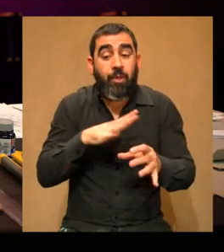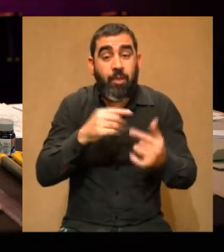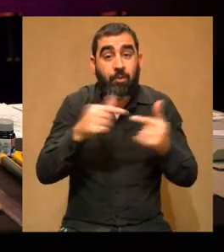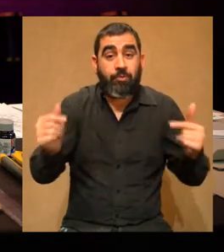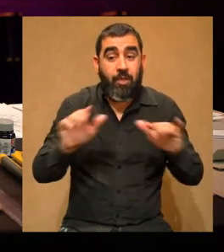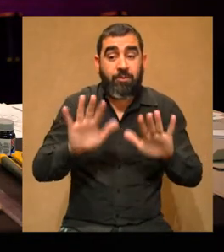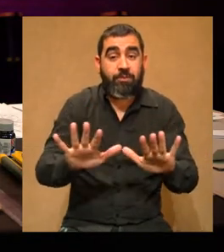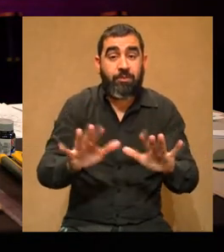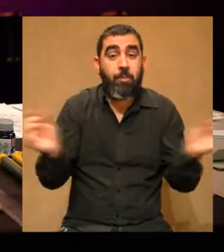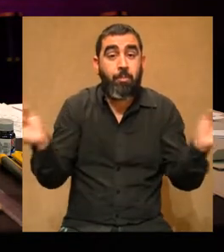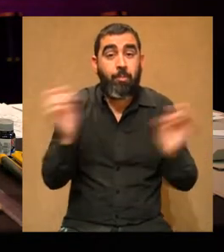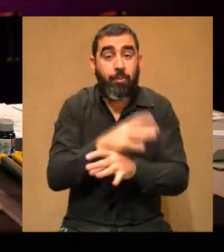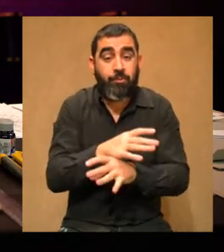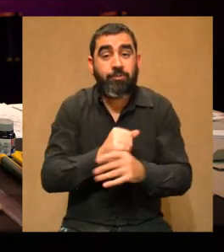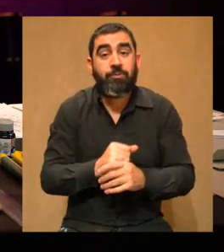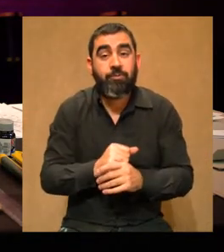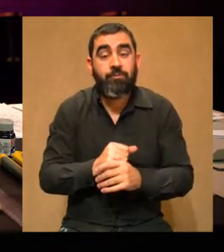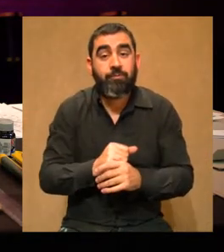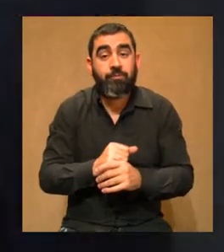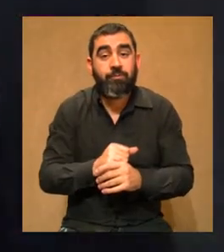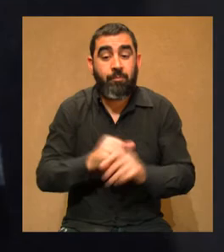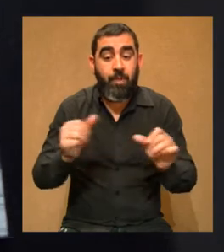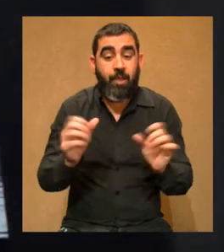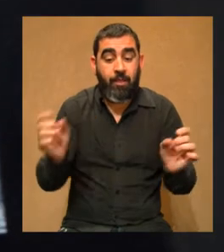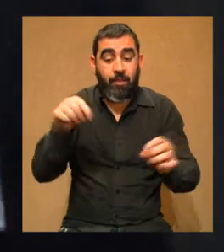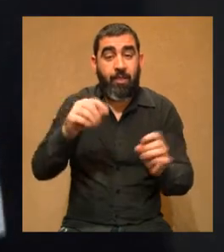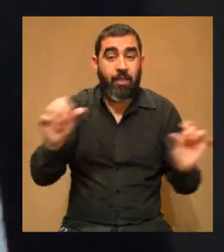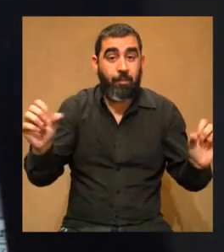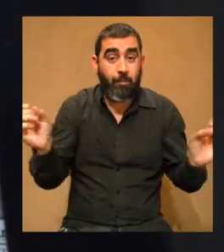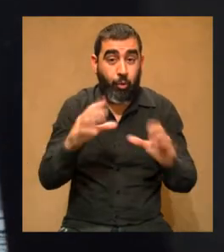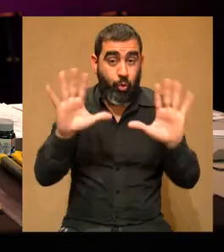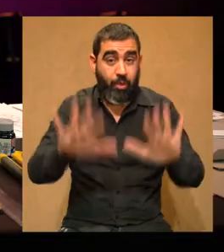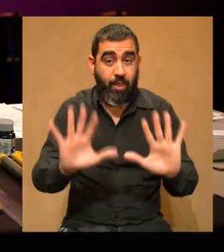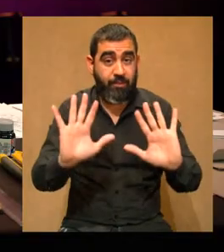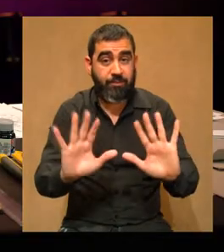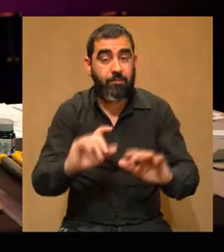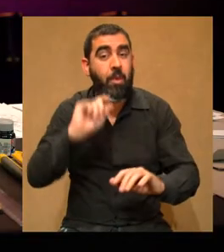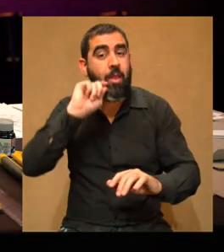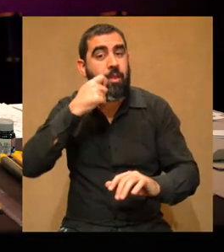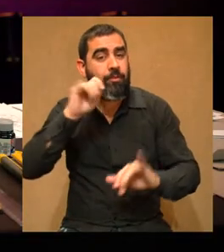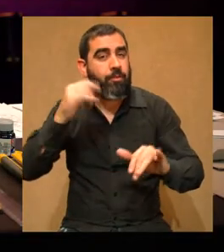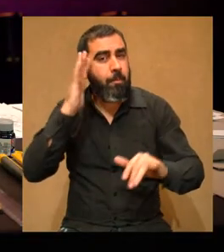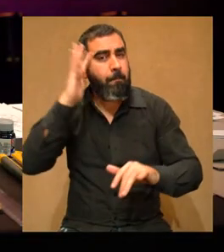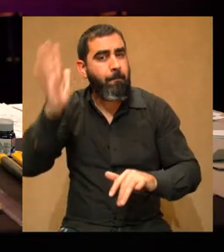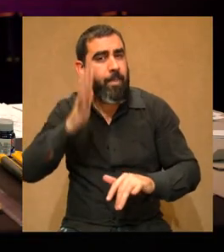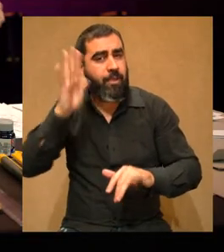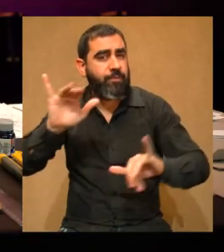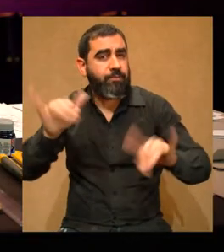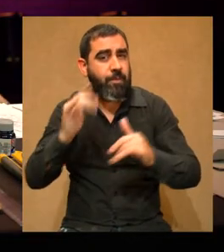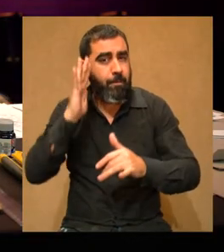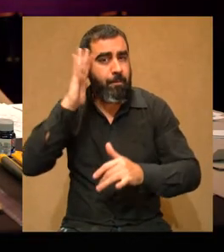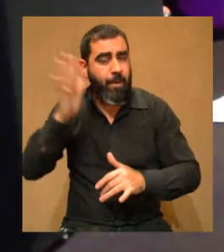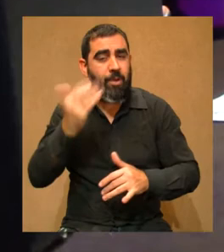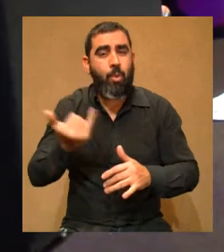algo así pronto para poner acá qué lindo ahí ya me imagino me